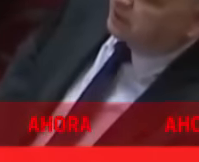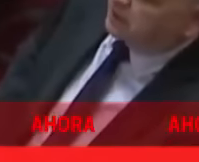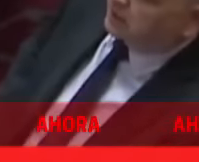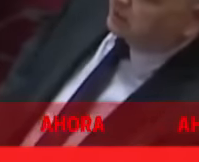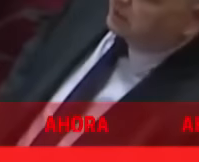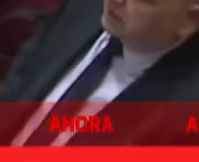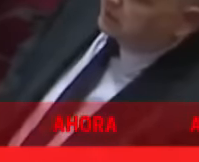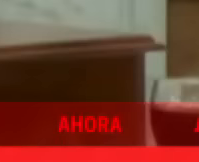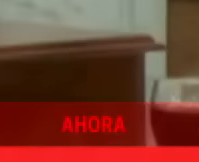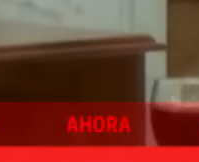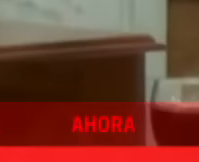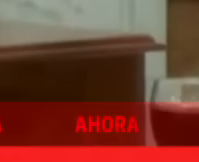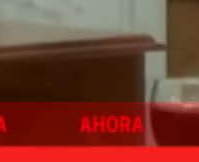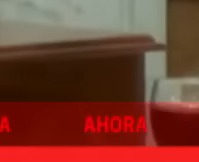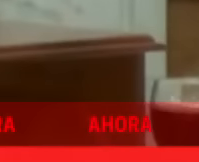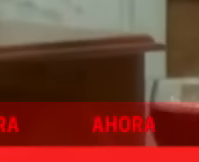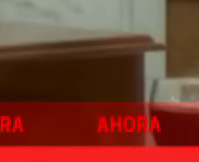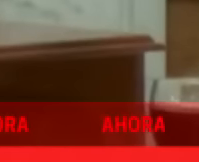por secretaría.